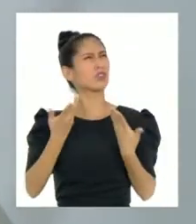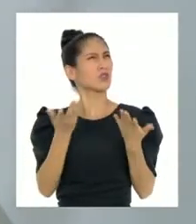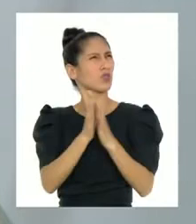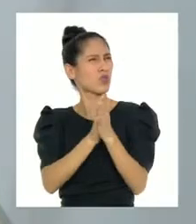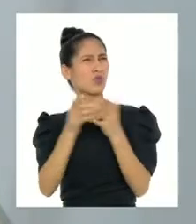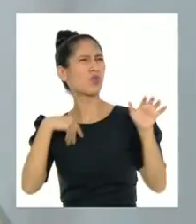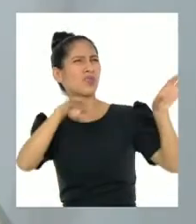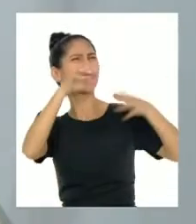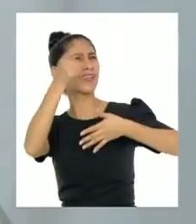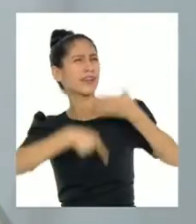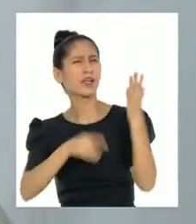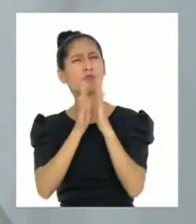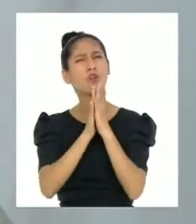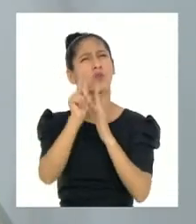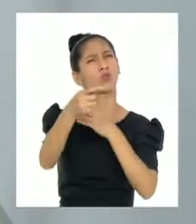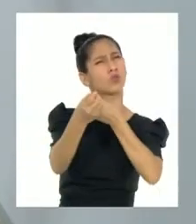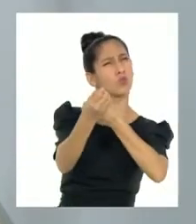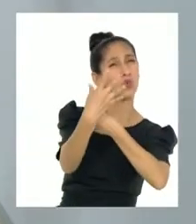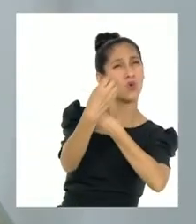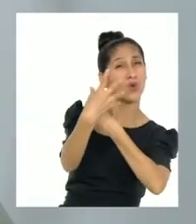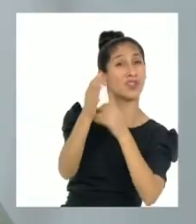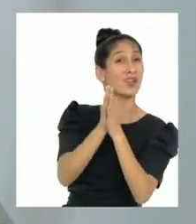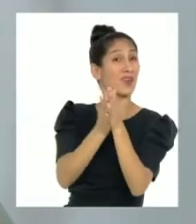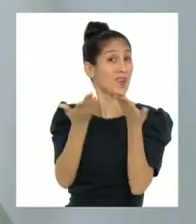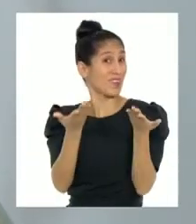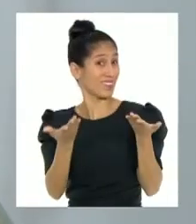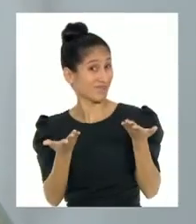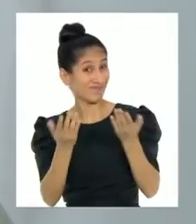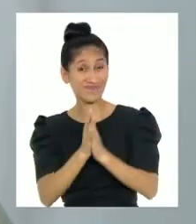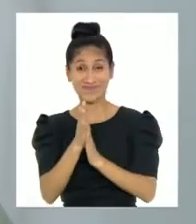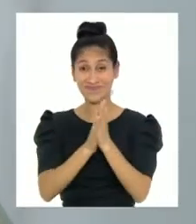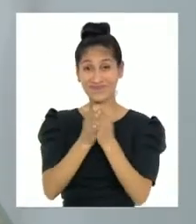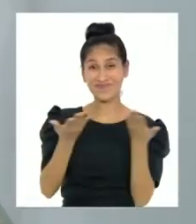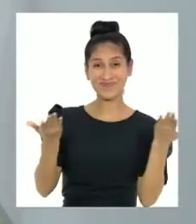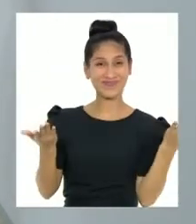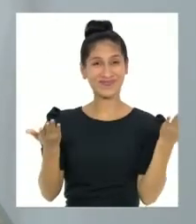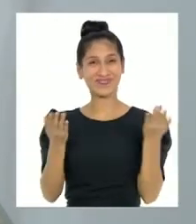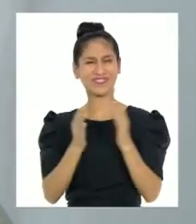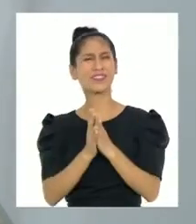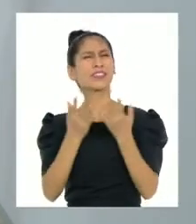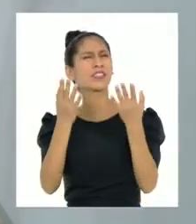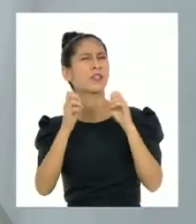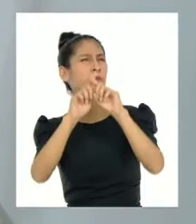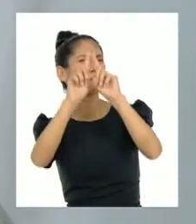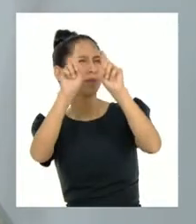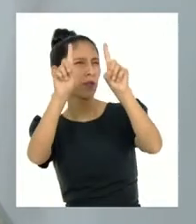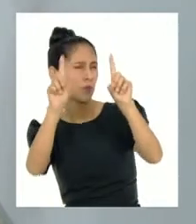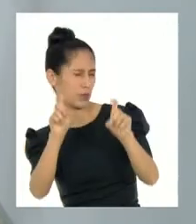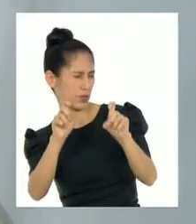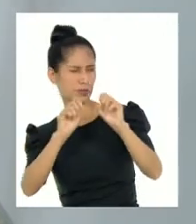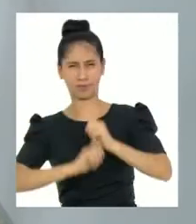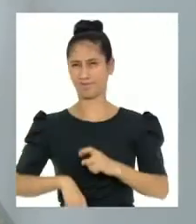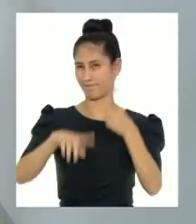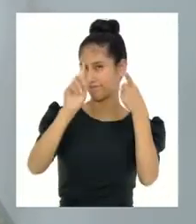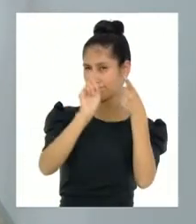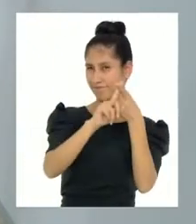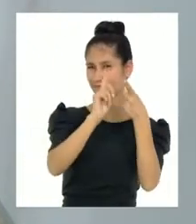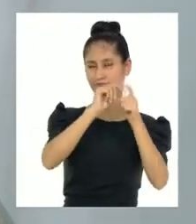sus valiosas orientaciones como periodista y activista sobre este tema. Quisiera preguntarte lo siguiente.